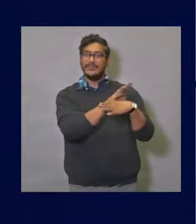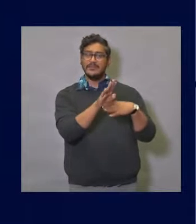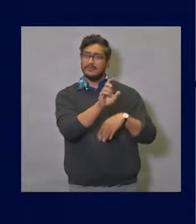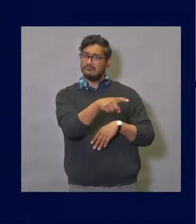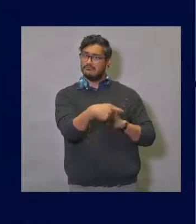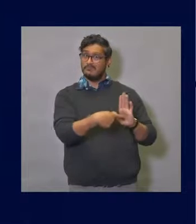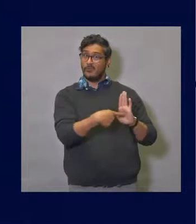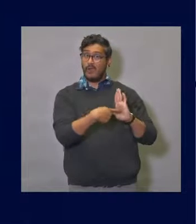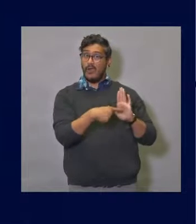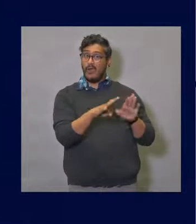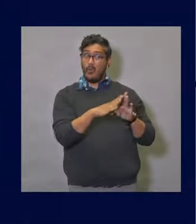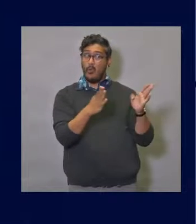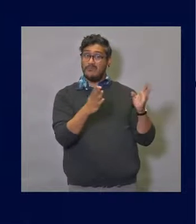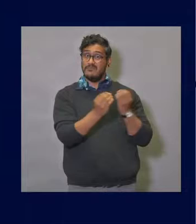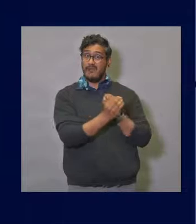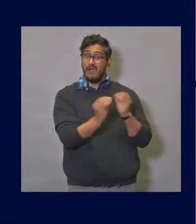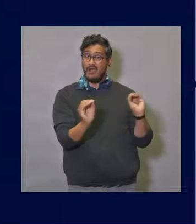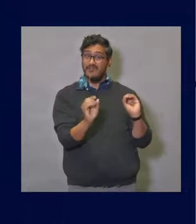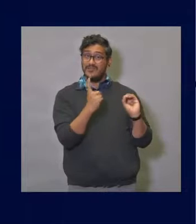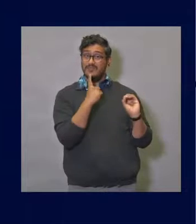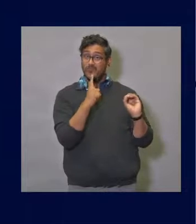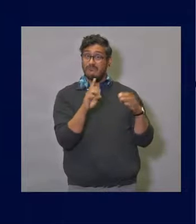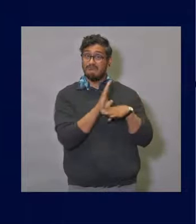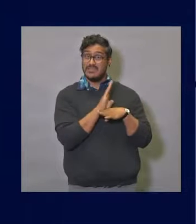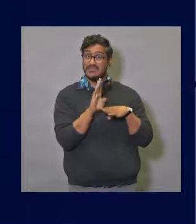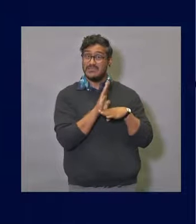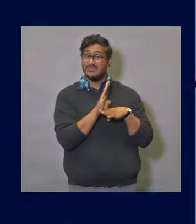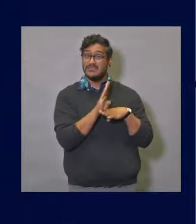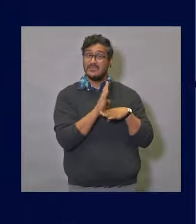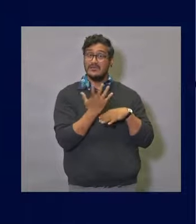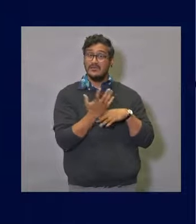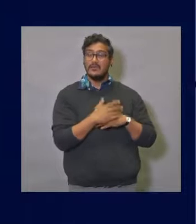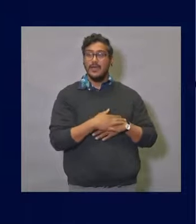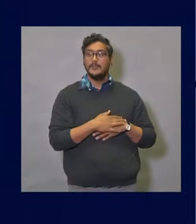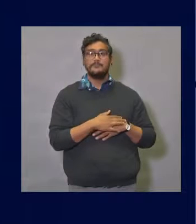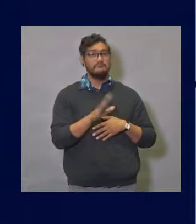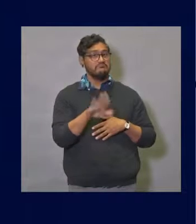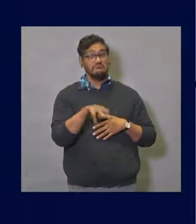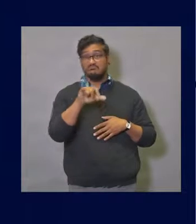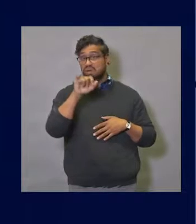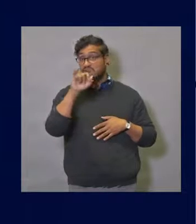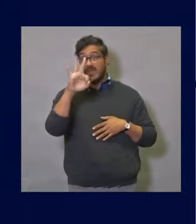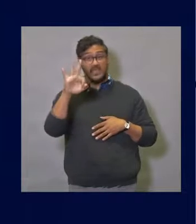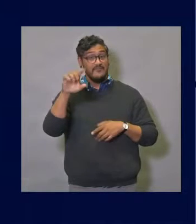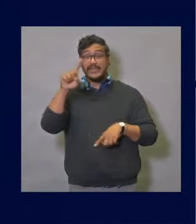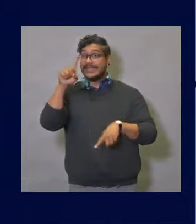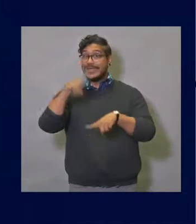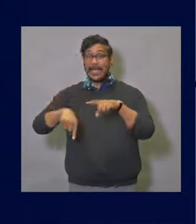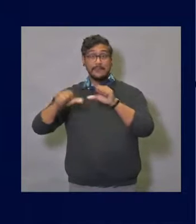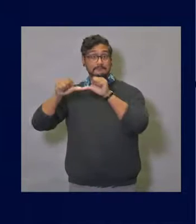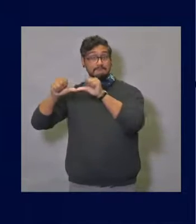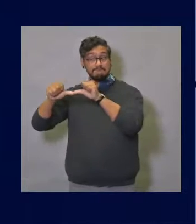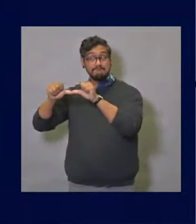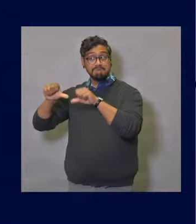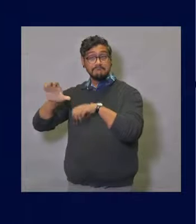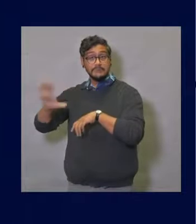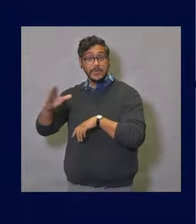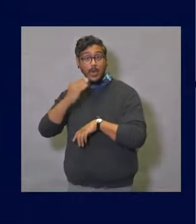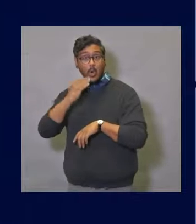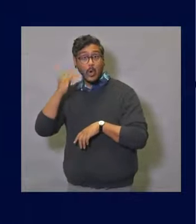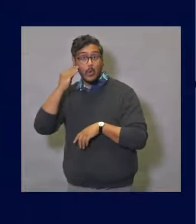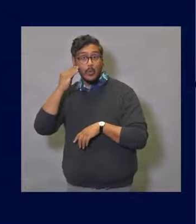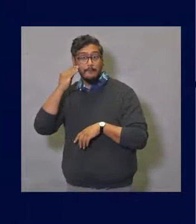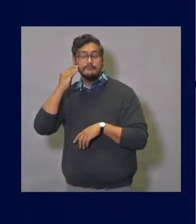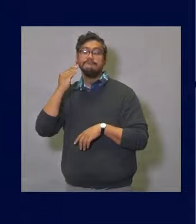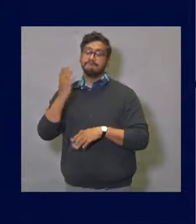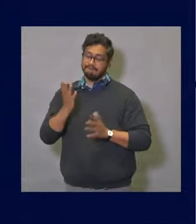en espacios interiores para este tipo de trabajos esenciales que no se pueden realizar de forma remota, también pueden limitar